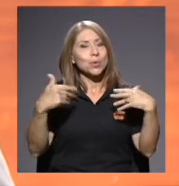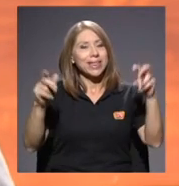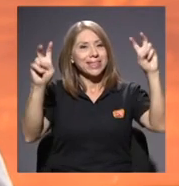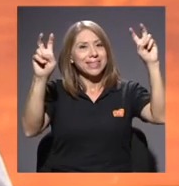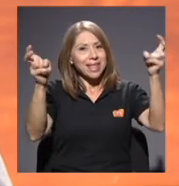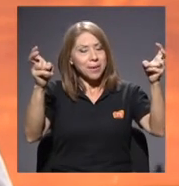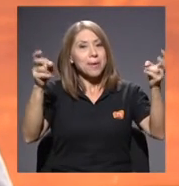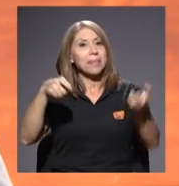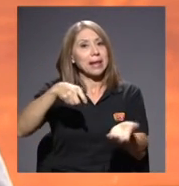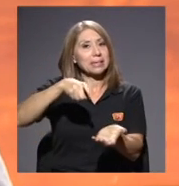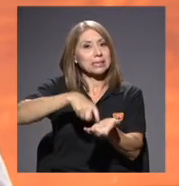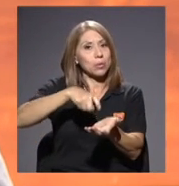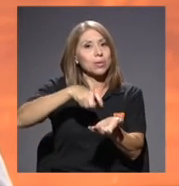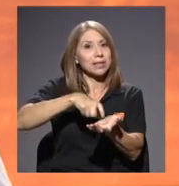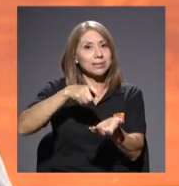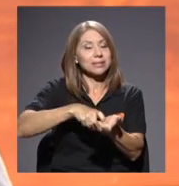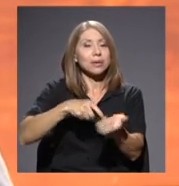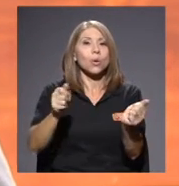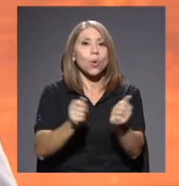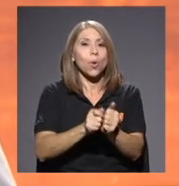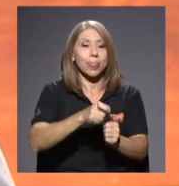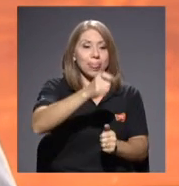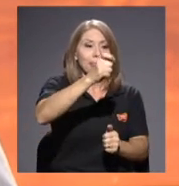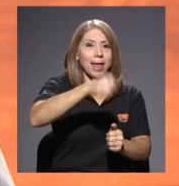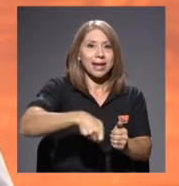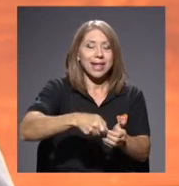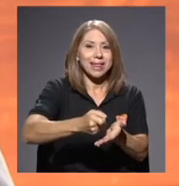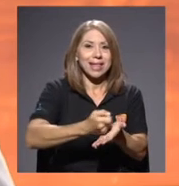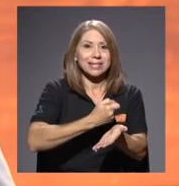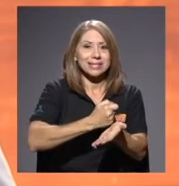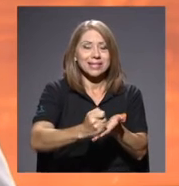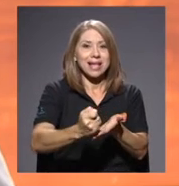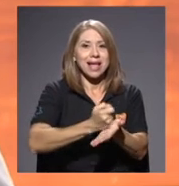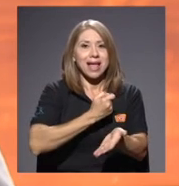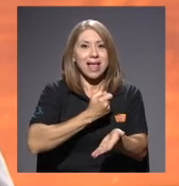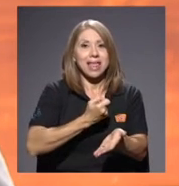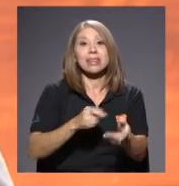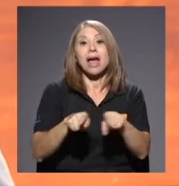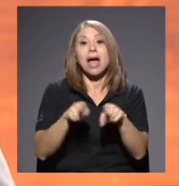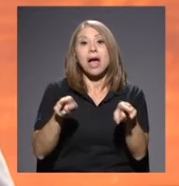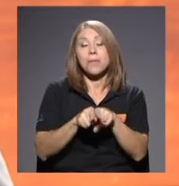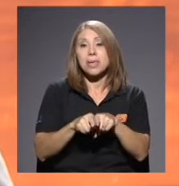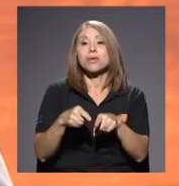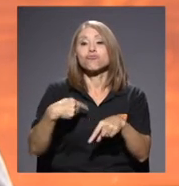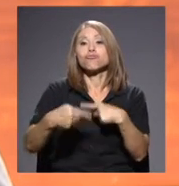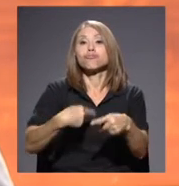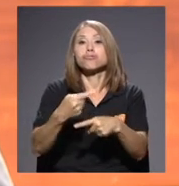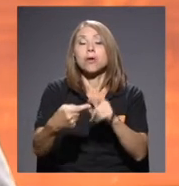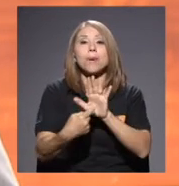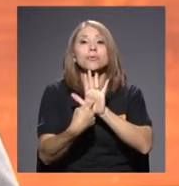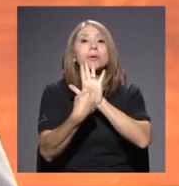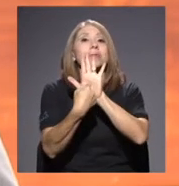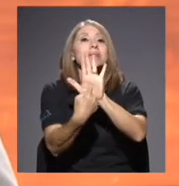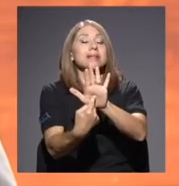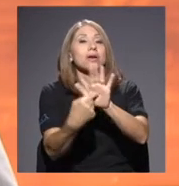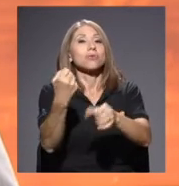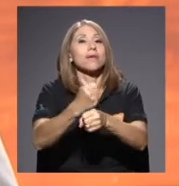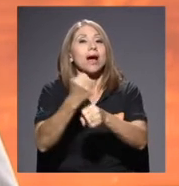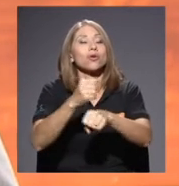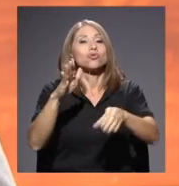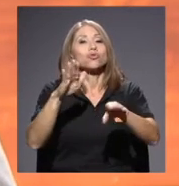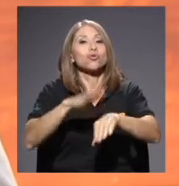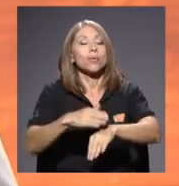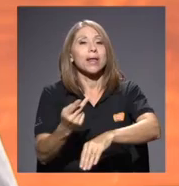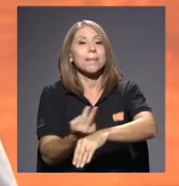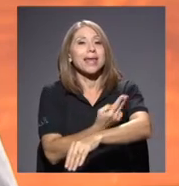las deudas en el caso de las tarjetas de crédito, donde les vamos a presentar recientemente un trabajo sobre los vegetales esbeltos. Estamos haciendo un